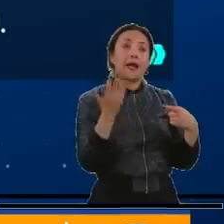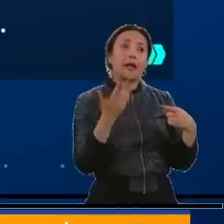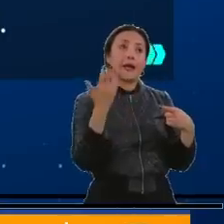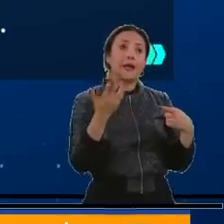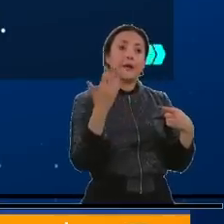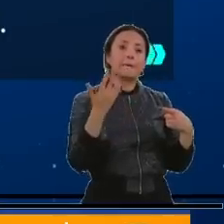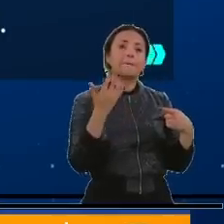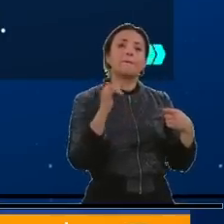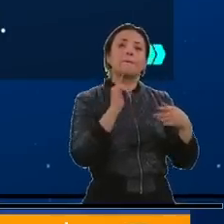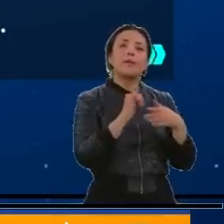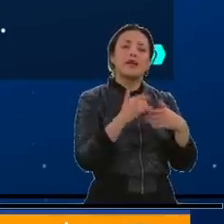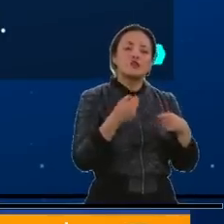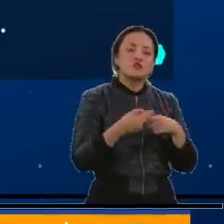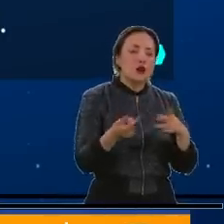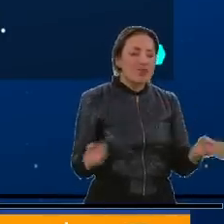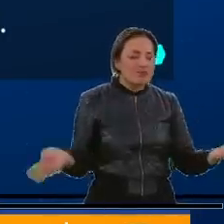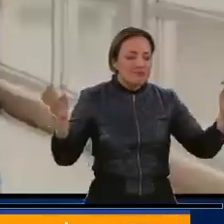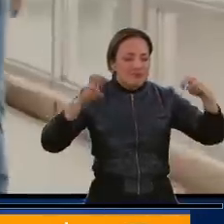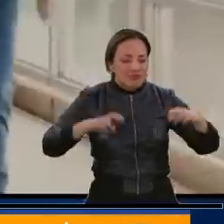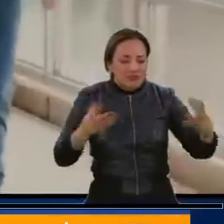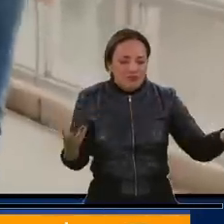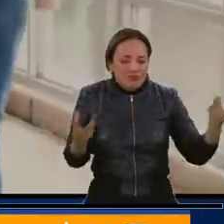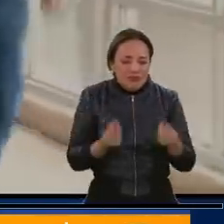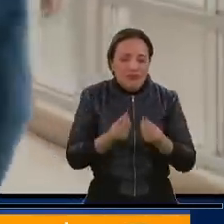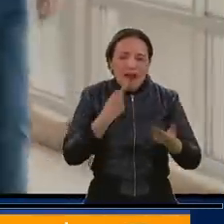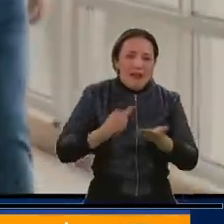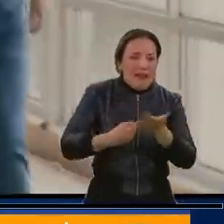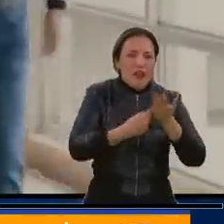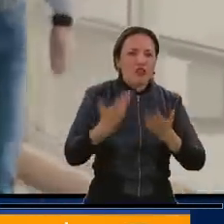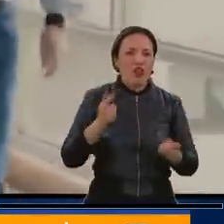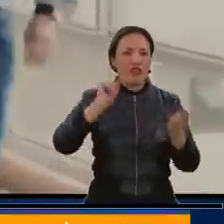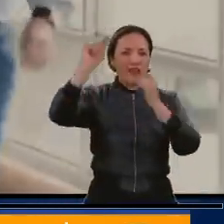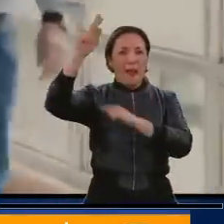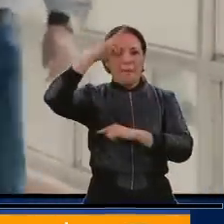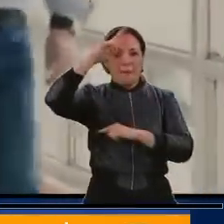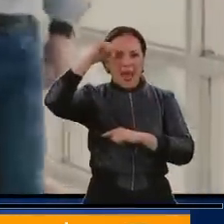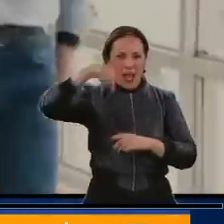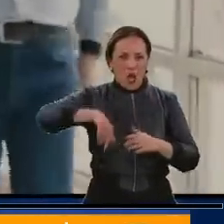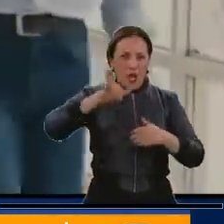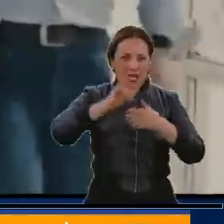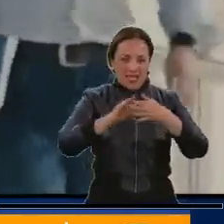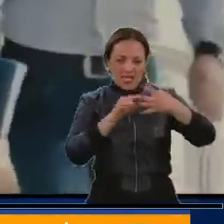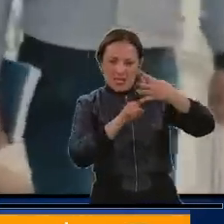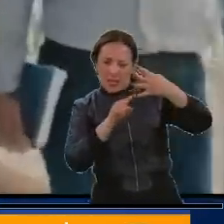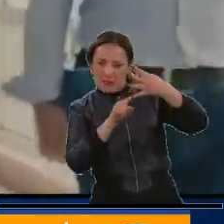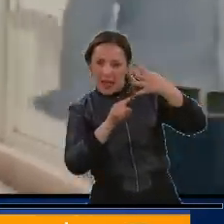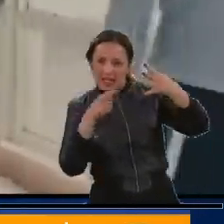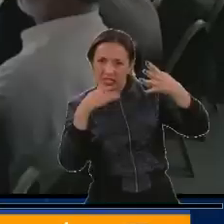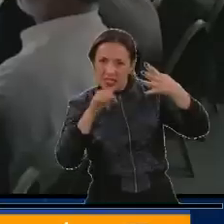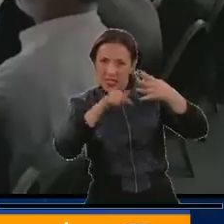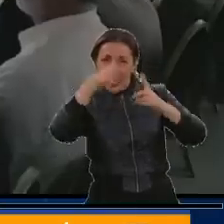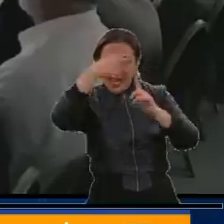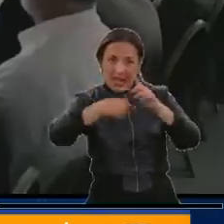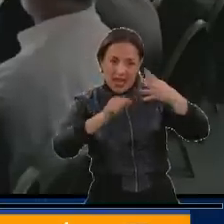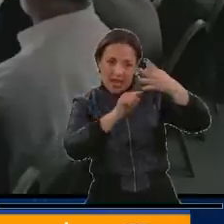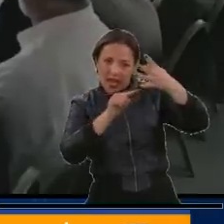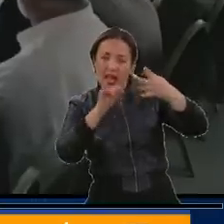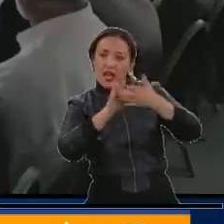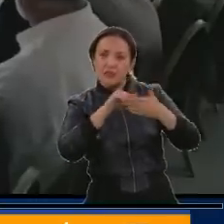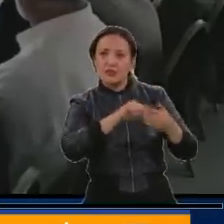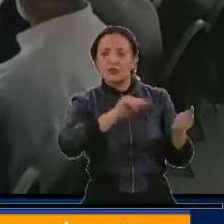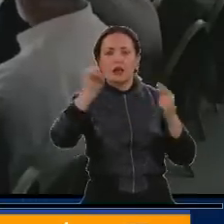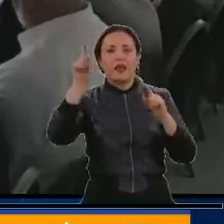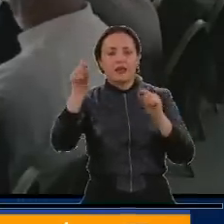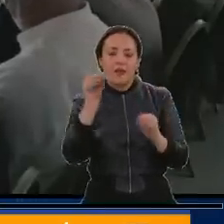digamos, ciclo de diálogo que se realizará en México a finales de este mes, según lo anunciaron, se disputa un protocolo